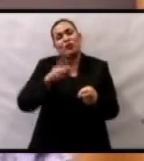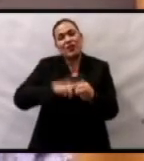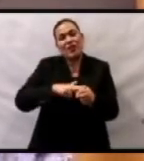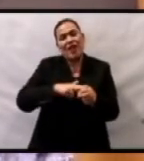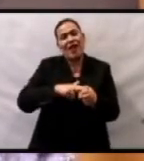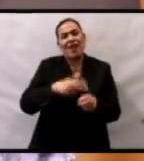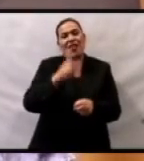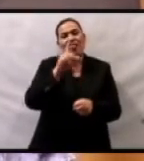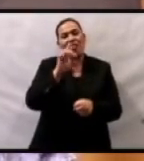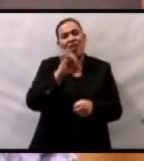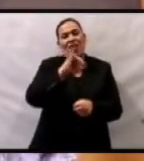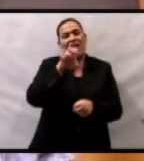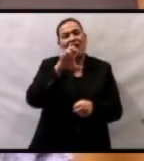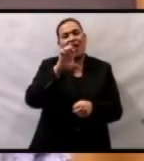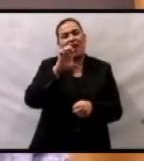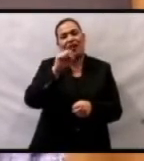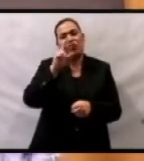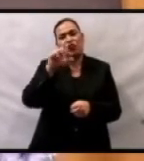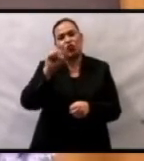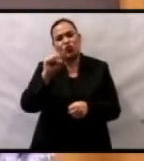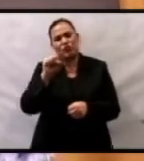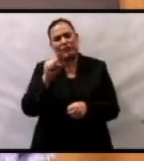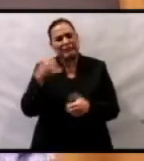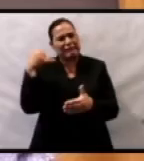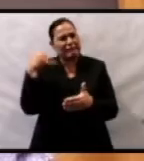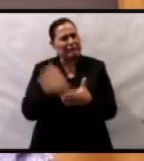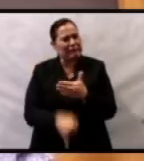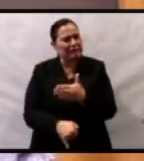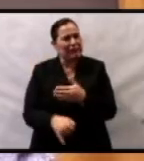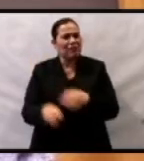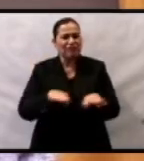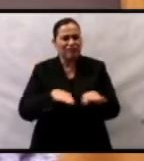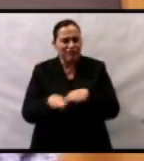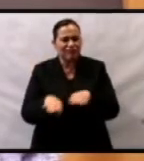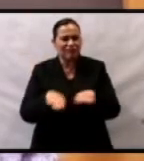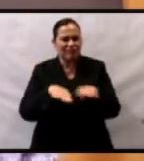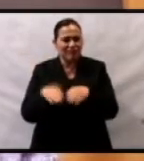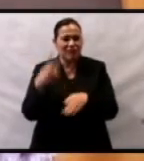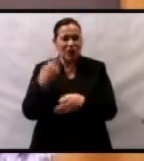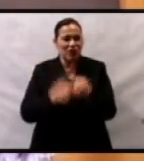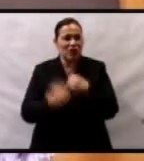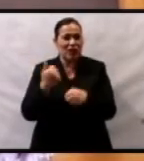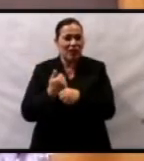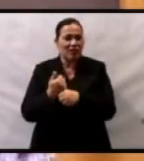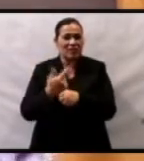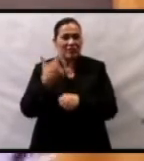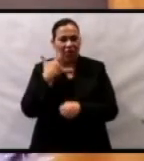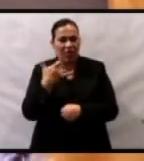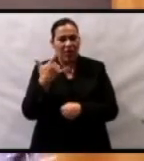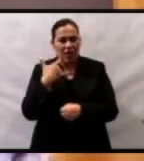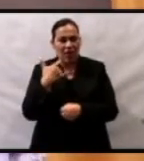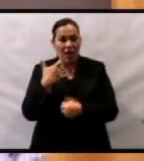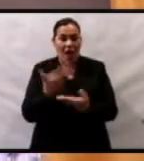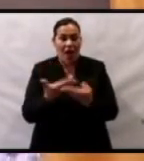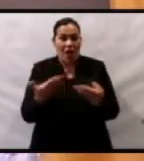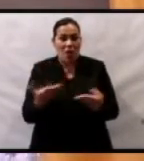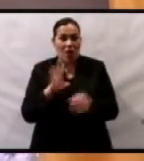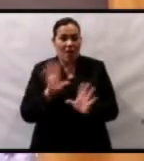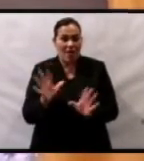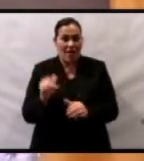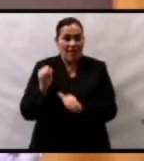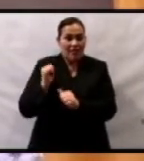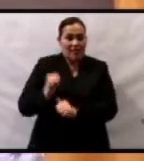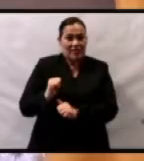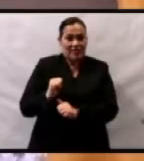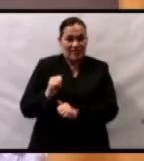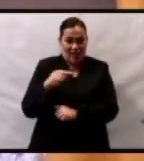que luego de 2 años de intenso papeleo con el gobierno federal, ahora está en manos del municipio.